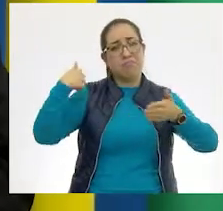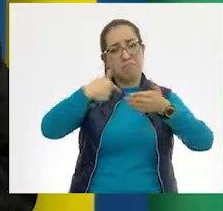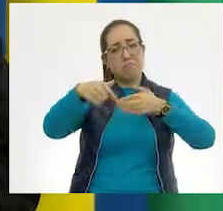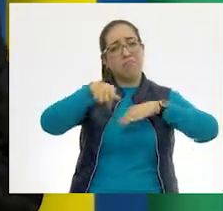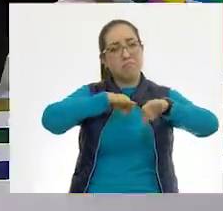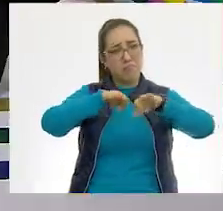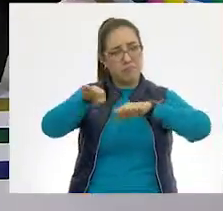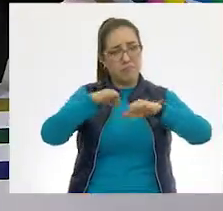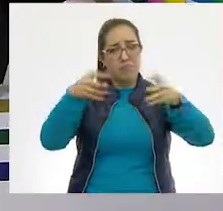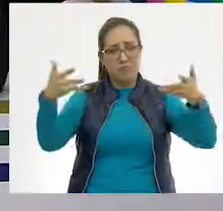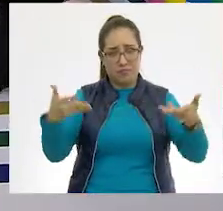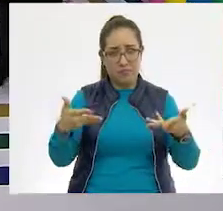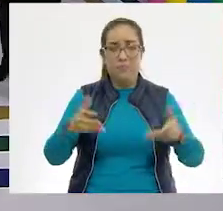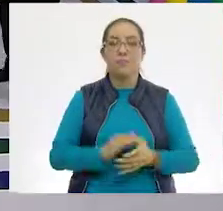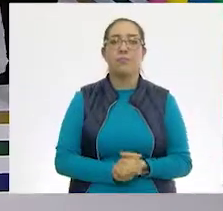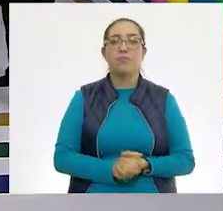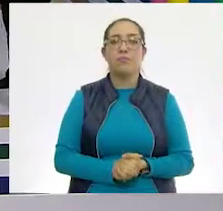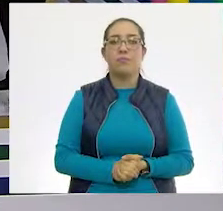Muy bien.